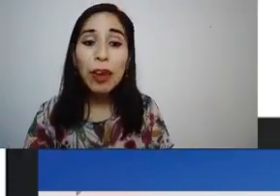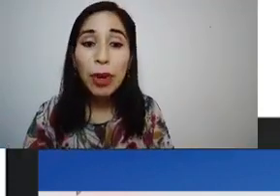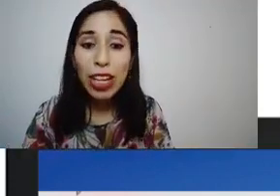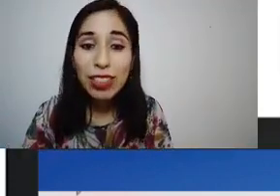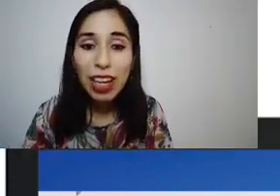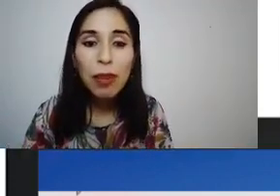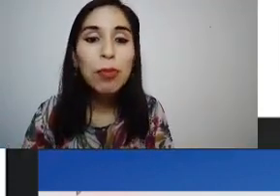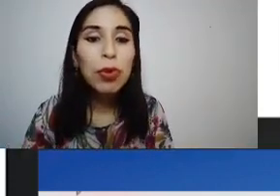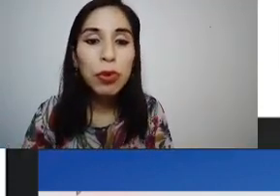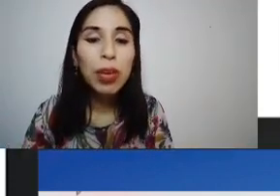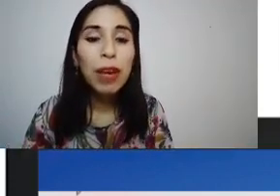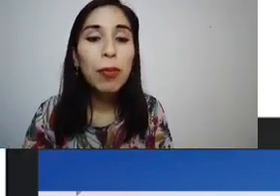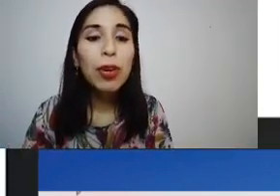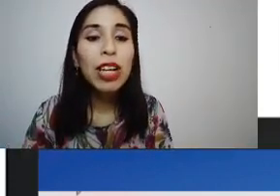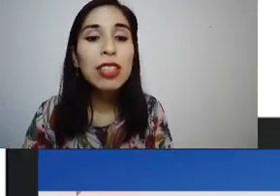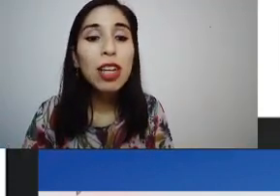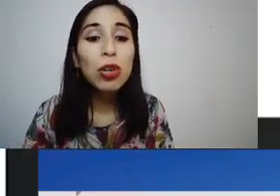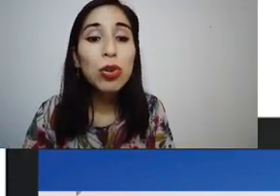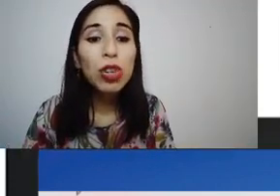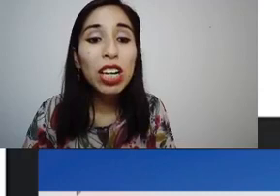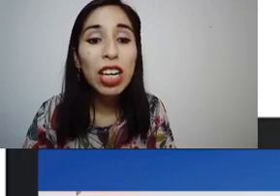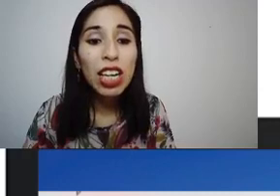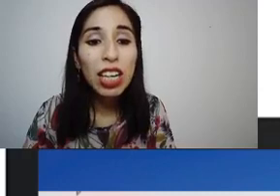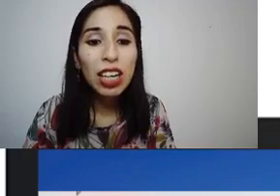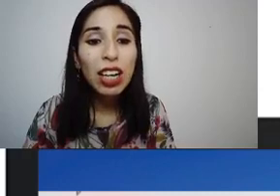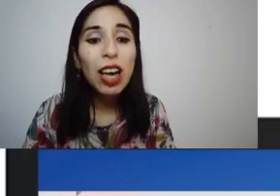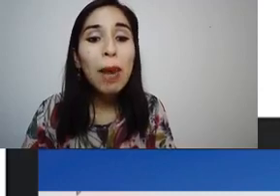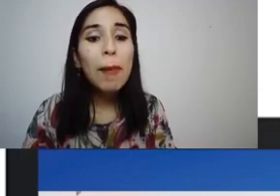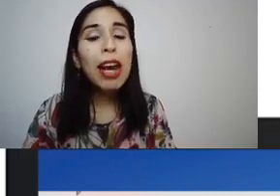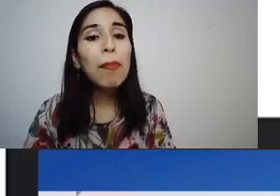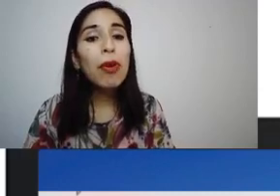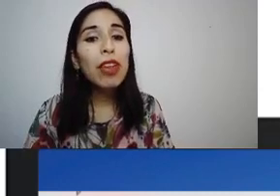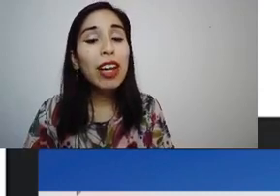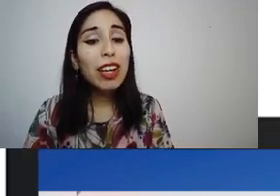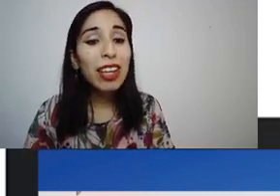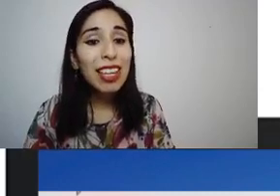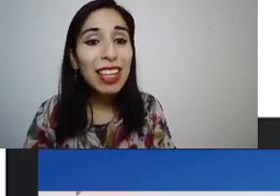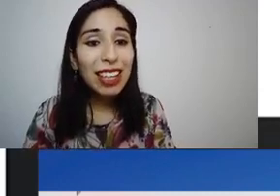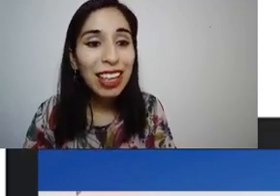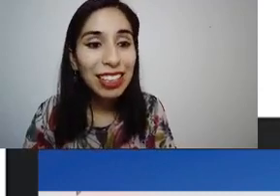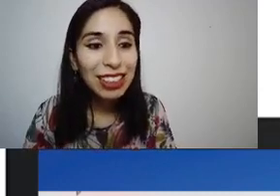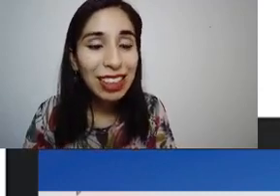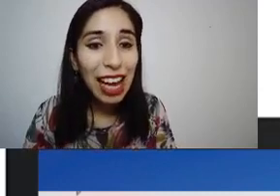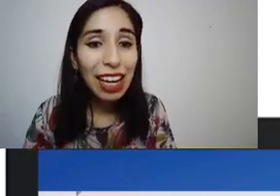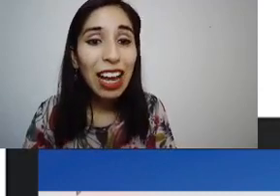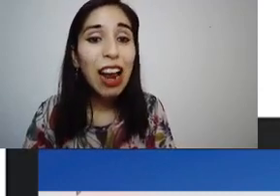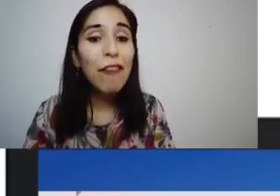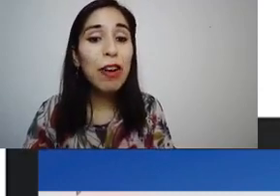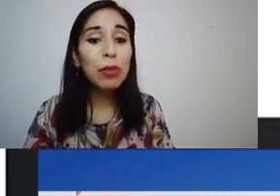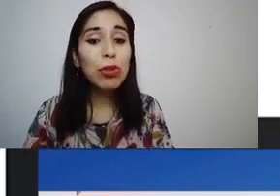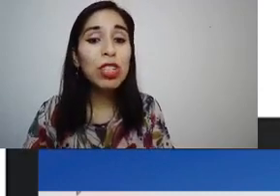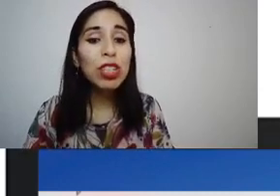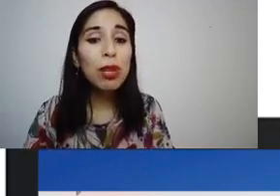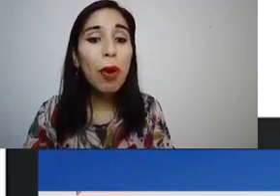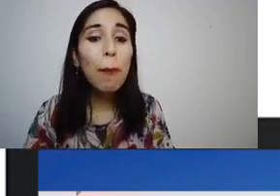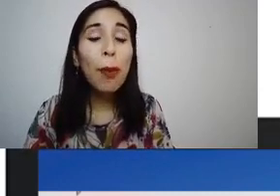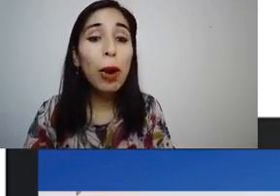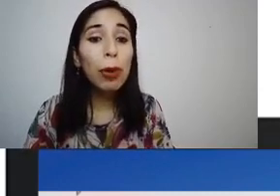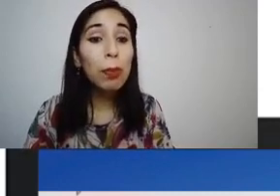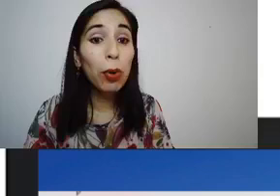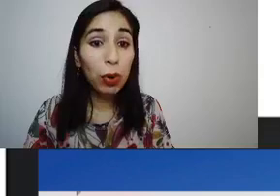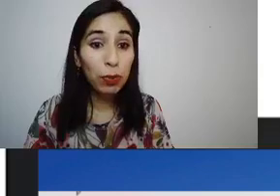qué voy a hacer muy bien voy a hacer un clic para poder ingresar al famosísimo